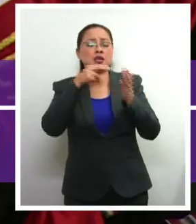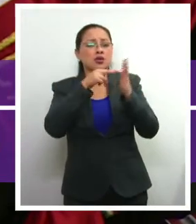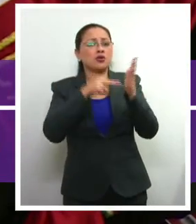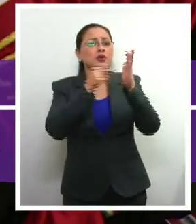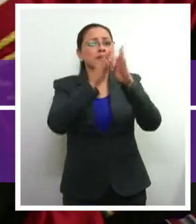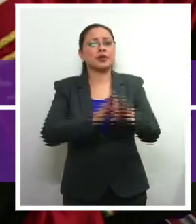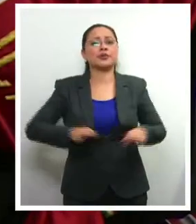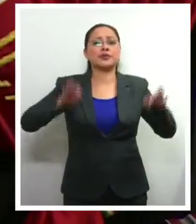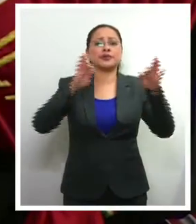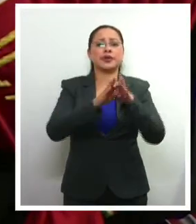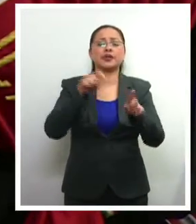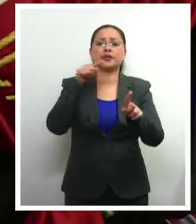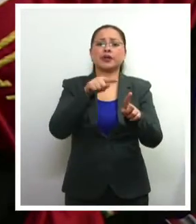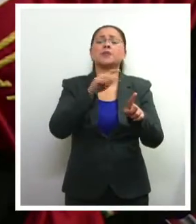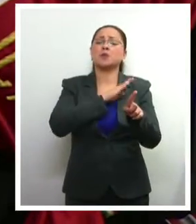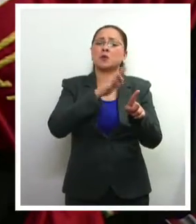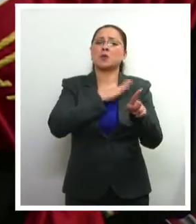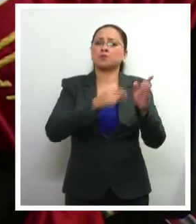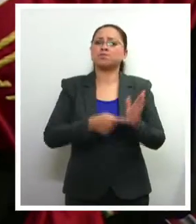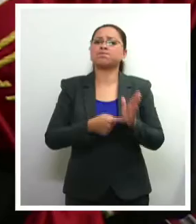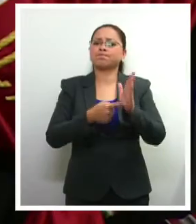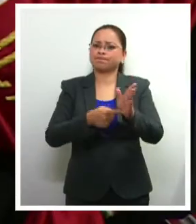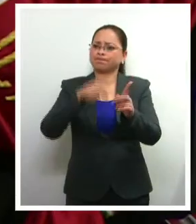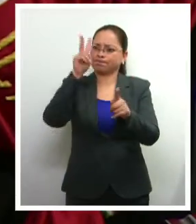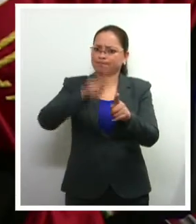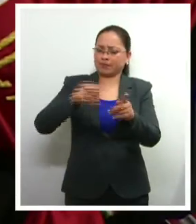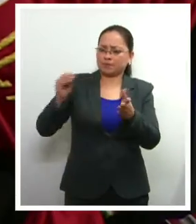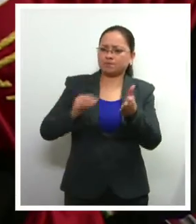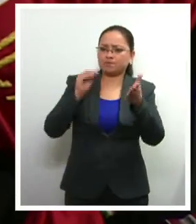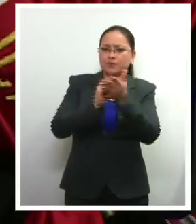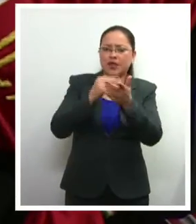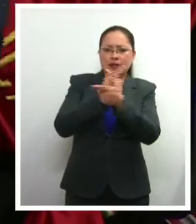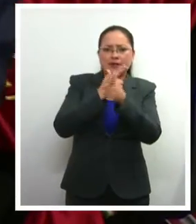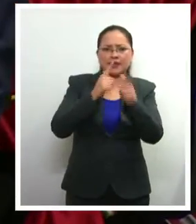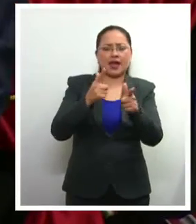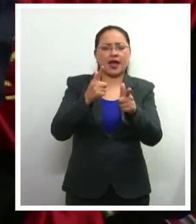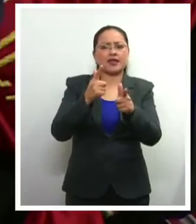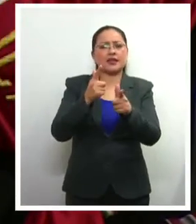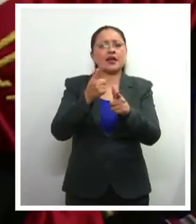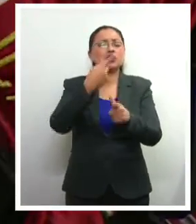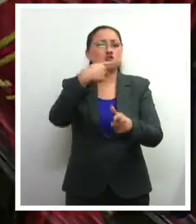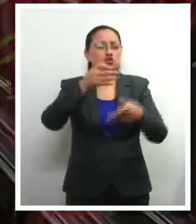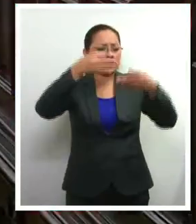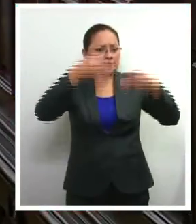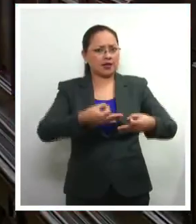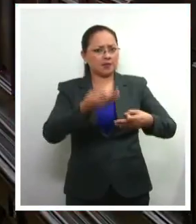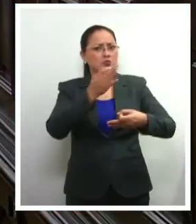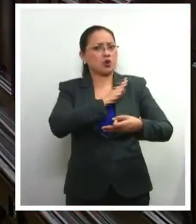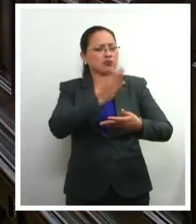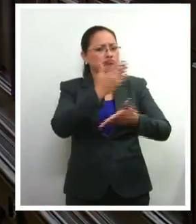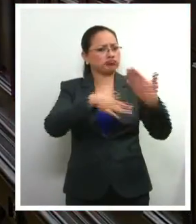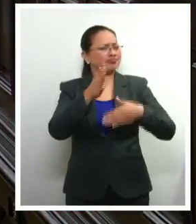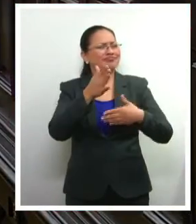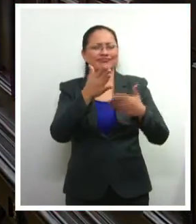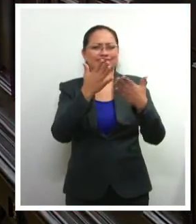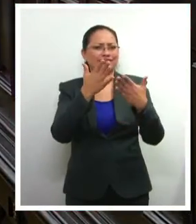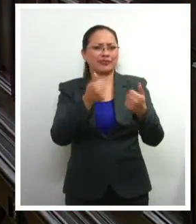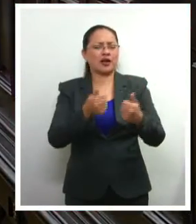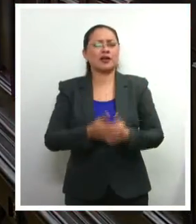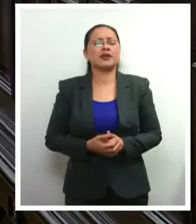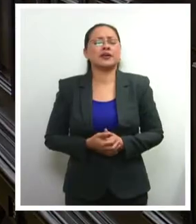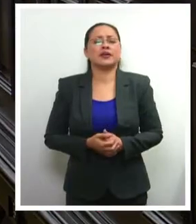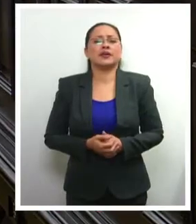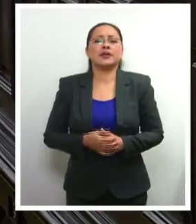fundamental como instrumento de garantía de libertad y de desarrollo de la dignidad del hombre. Por eso,